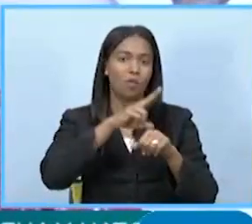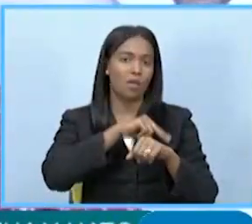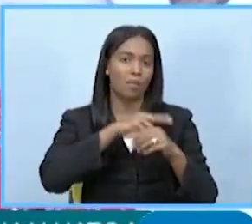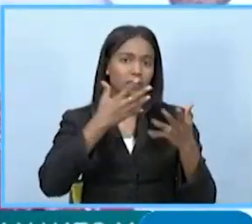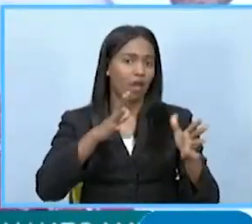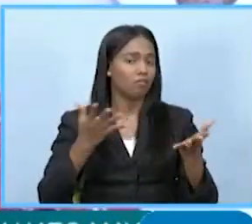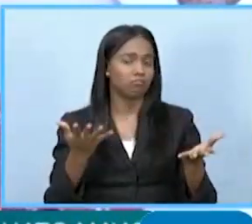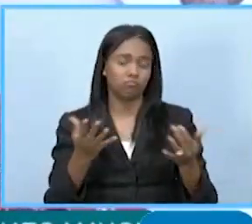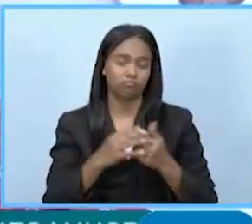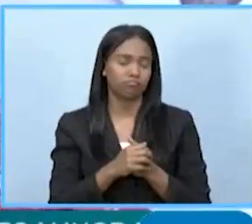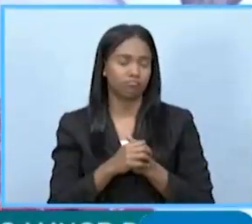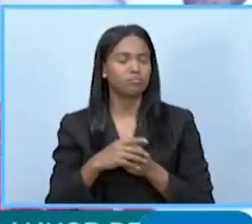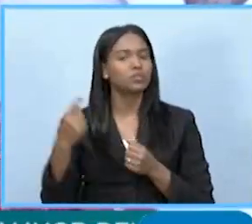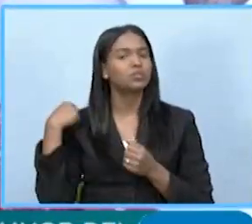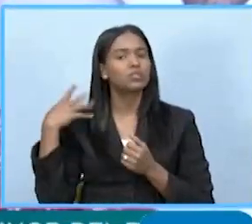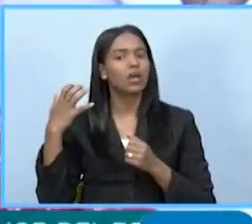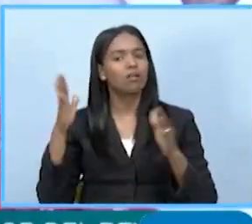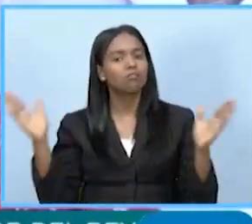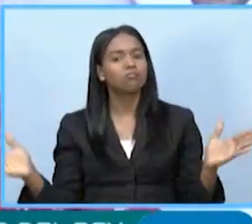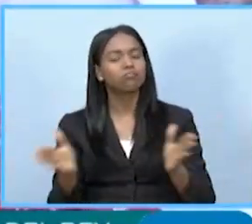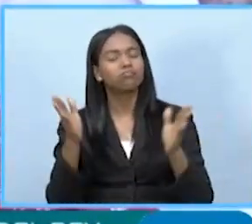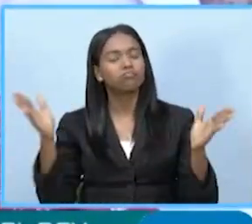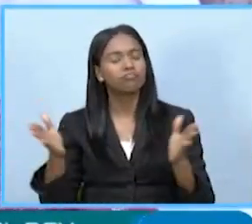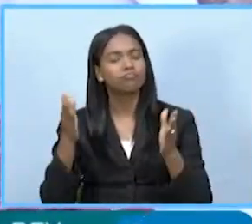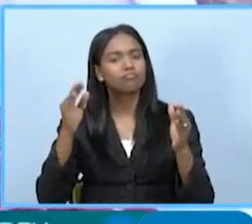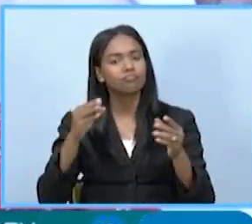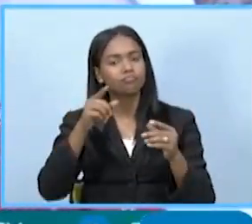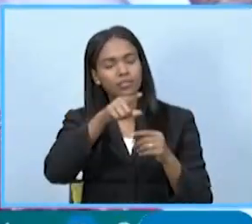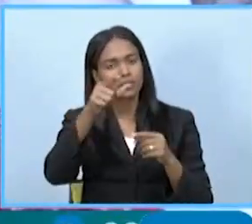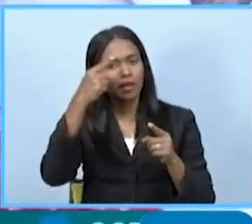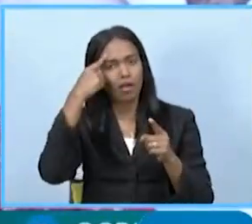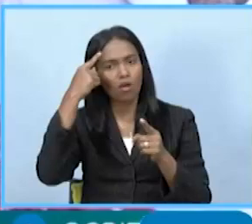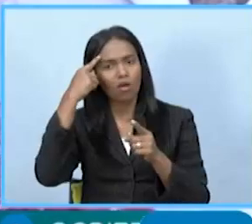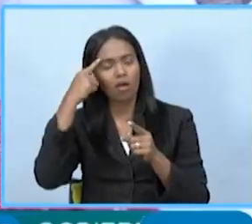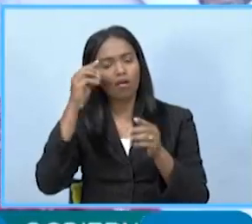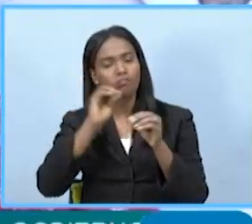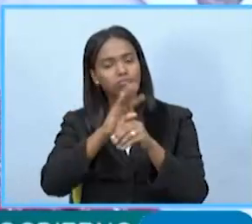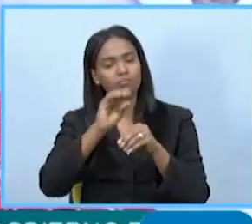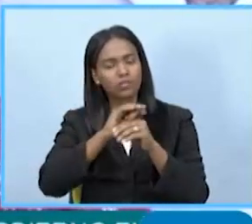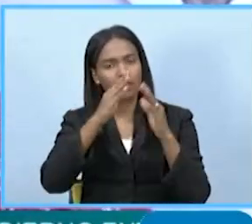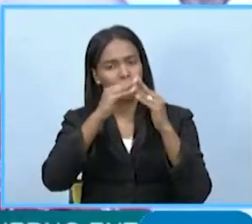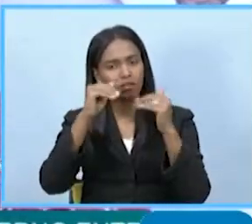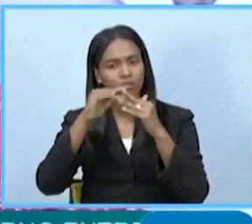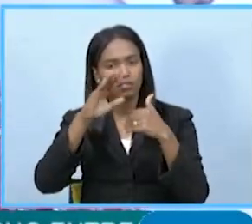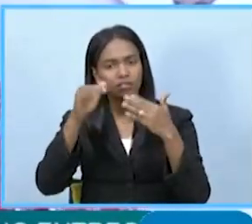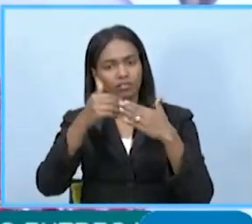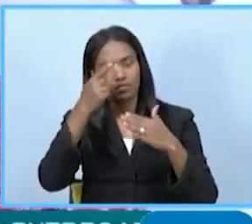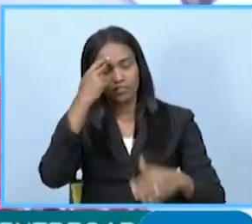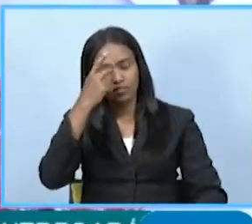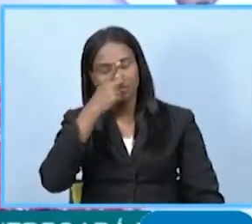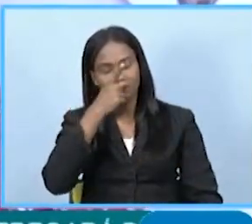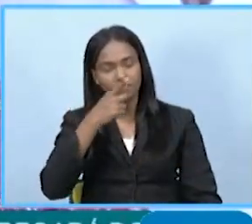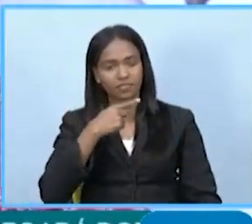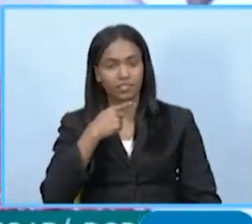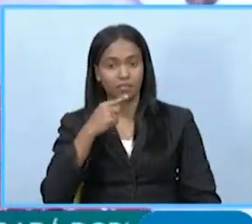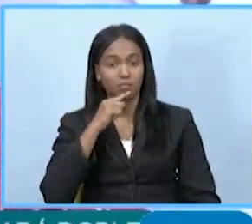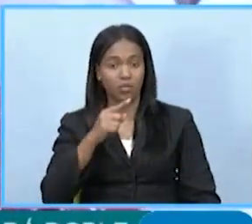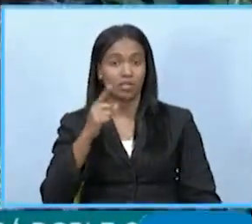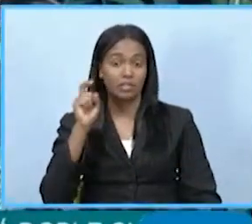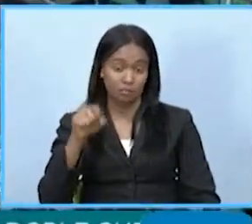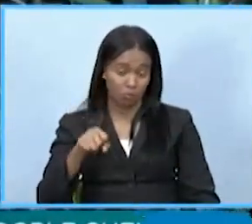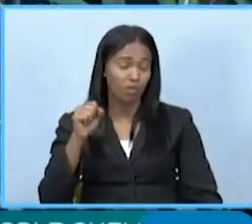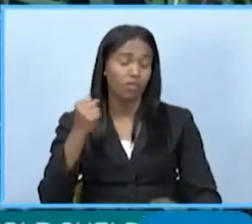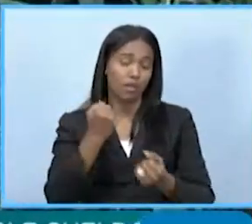Es sencillamente crear conciencia en todos los hogares de la República Dominicana de que sí es posible vivir sin